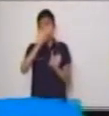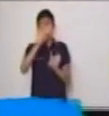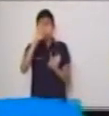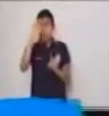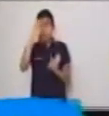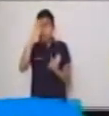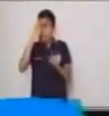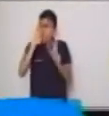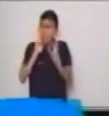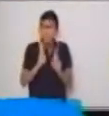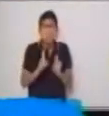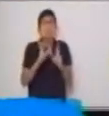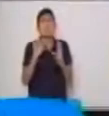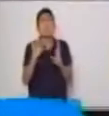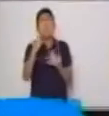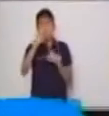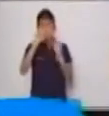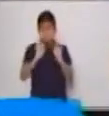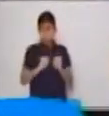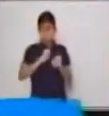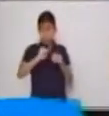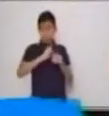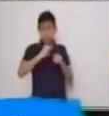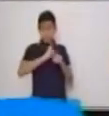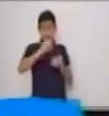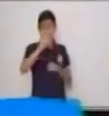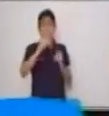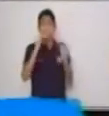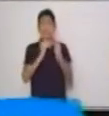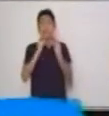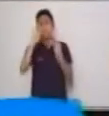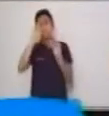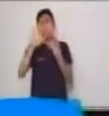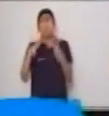siempre practicar en casa, porque